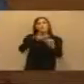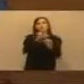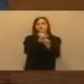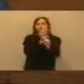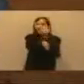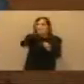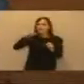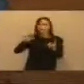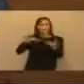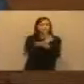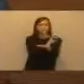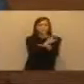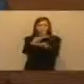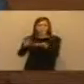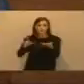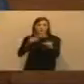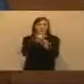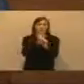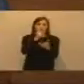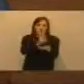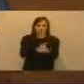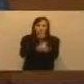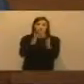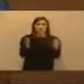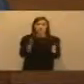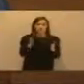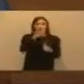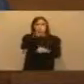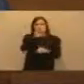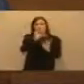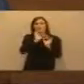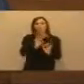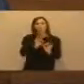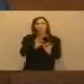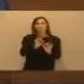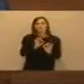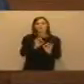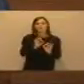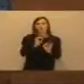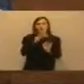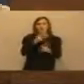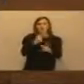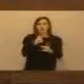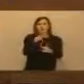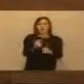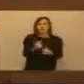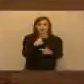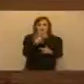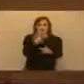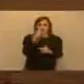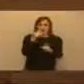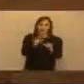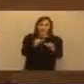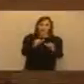trabajadores despedidos de Santa Bárbara. Una llamada que, sin perjuicio de lo que paso a decir a continuación, ya les adelanto que desde Ciudadanos